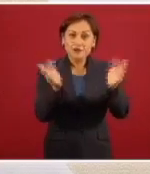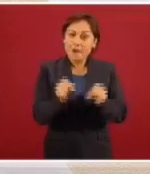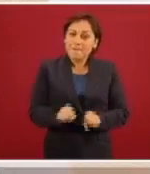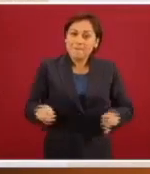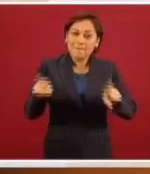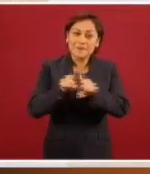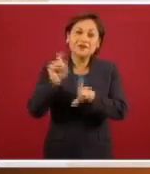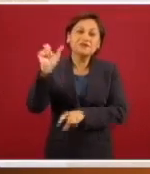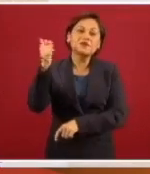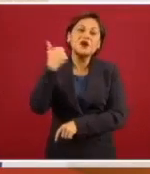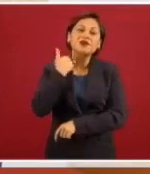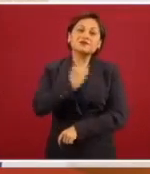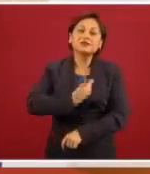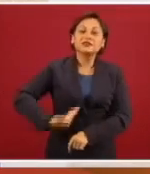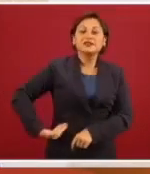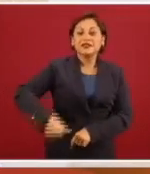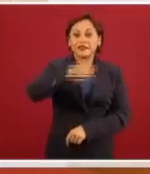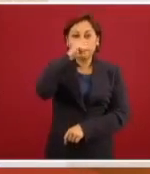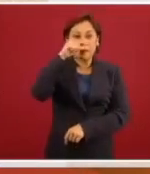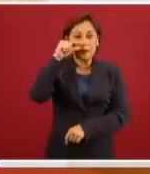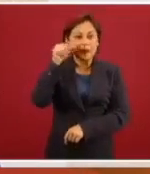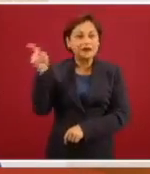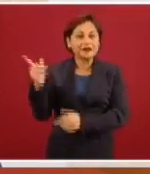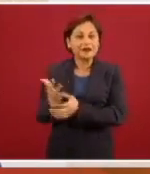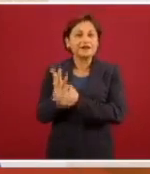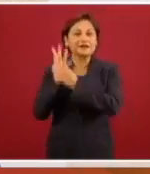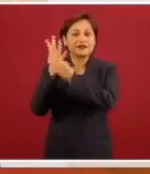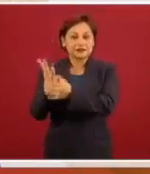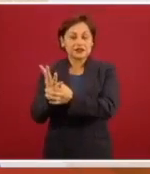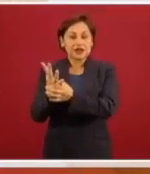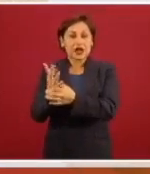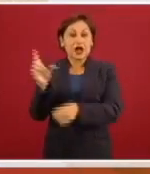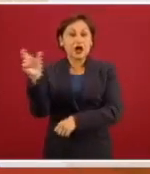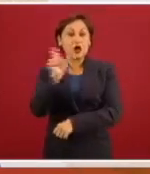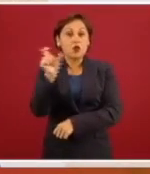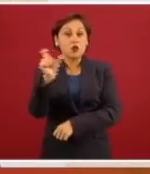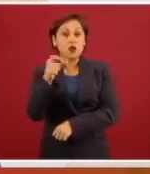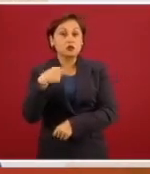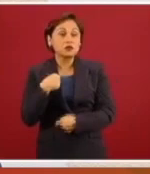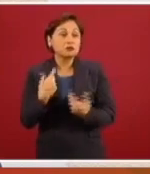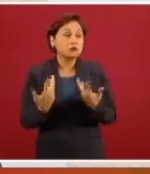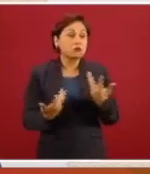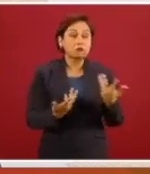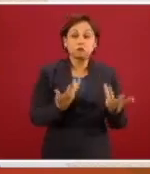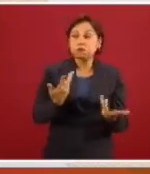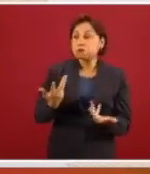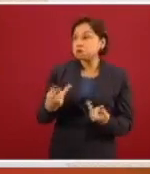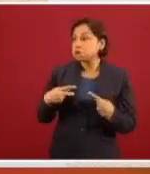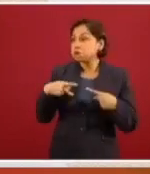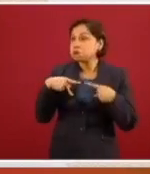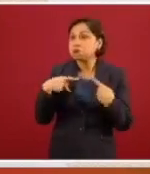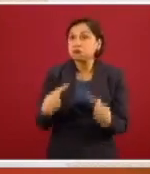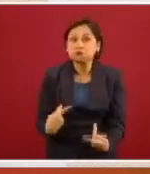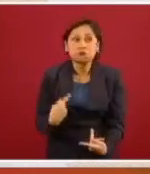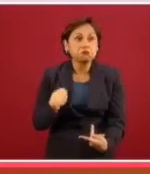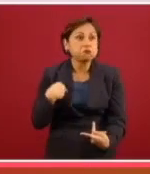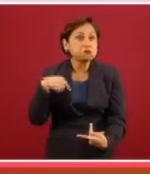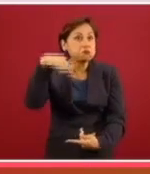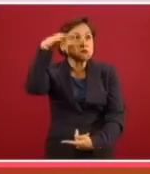aquel que no espera vencer ya está vencido. No son